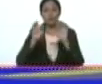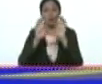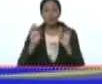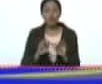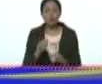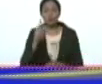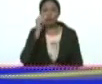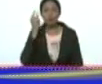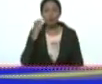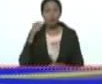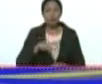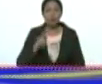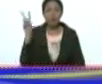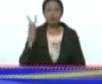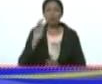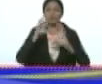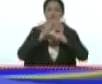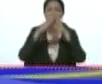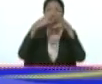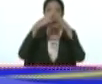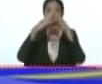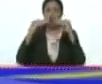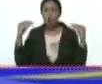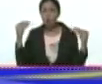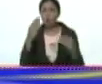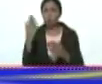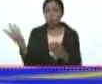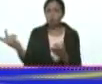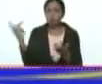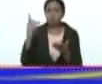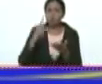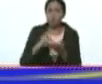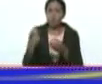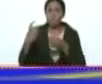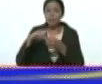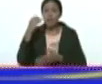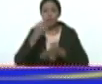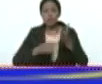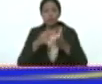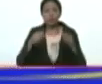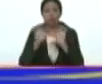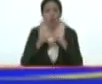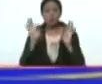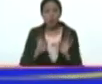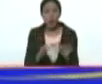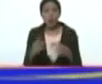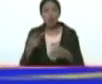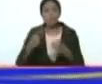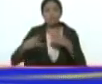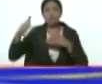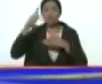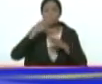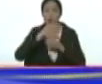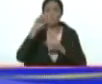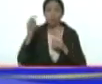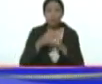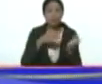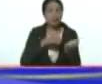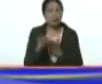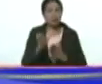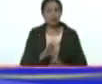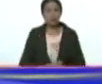médicas de Venezuela, a todos, sin distingo, para que se inscriban en los posgrados absolutamente